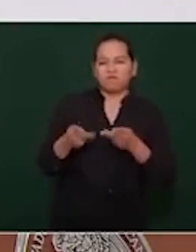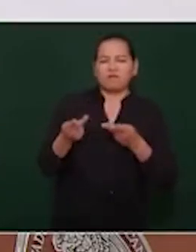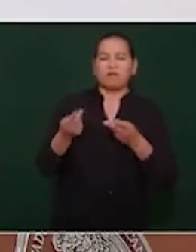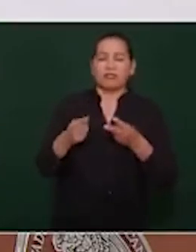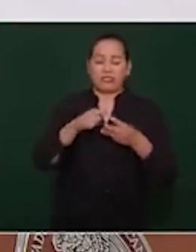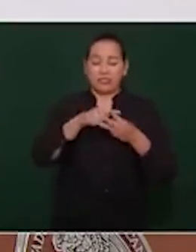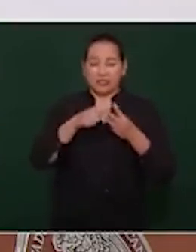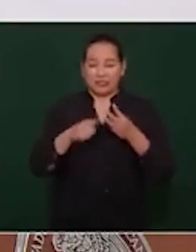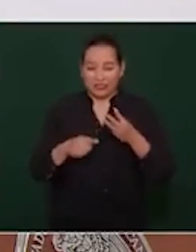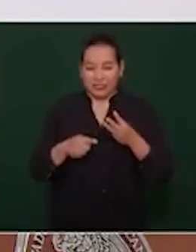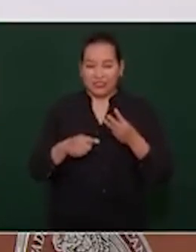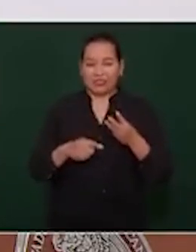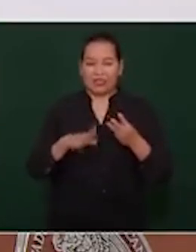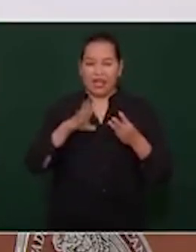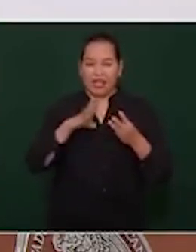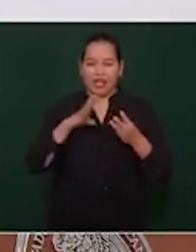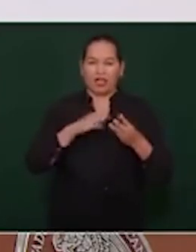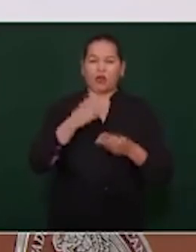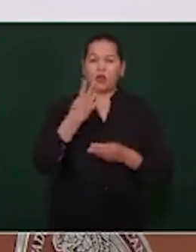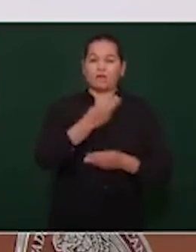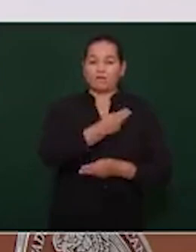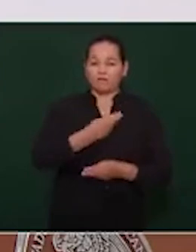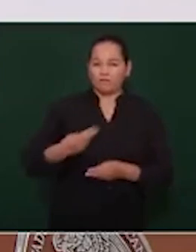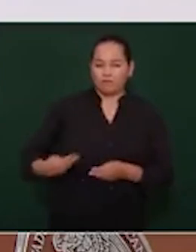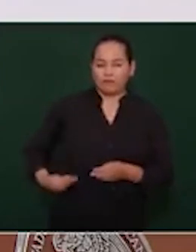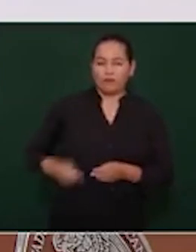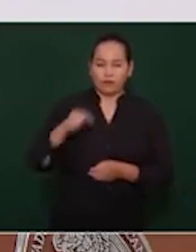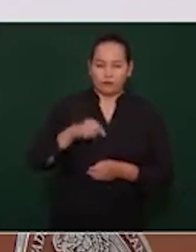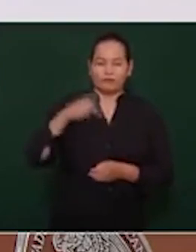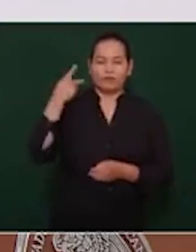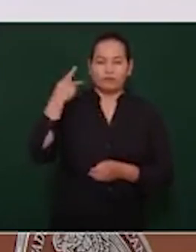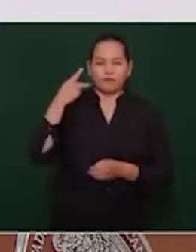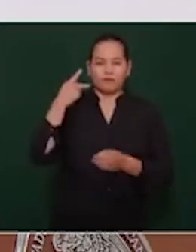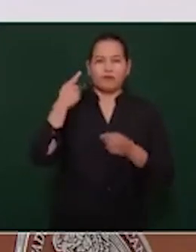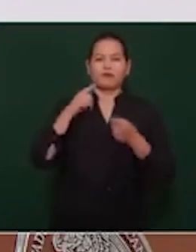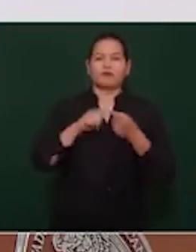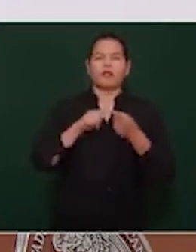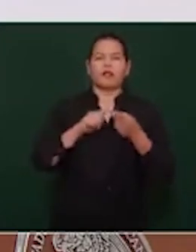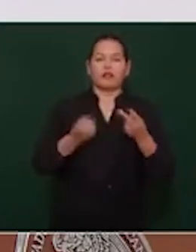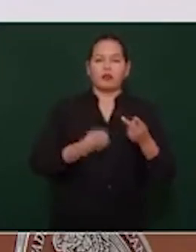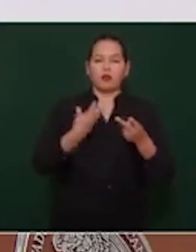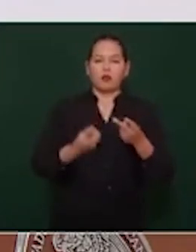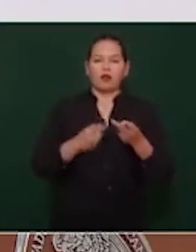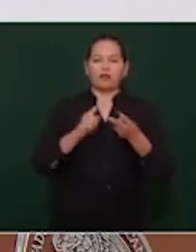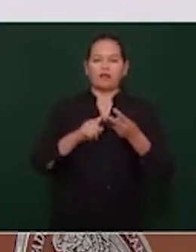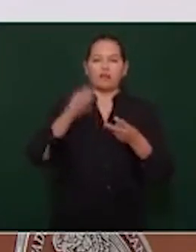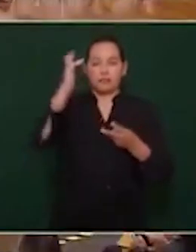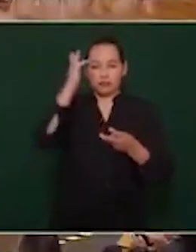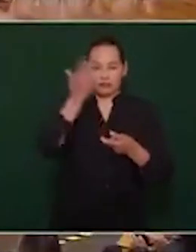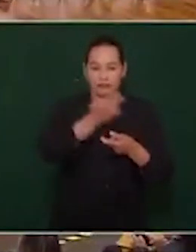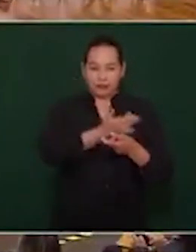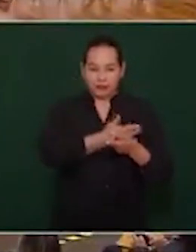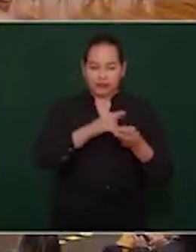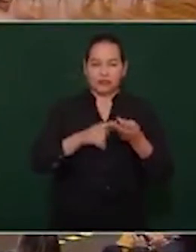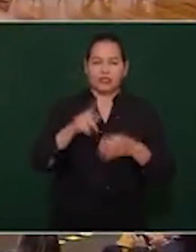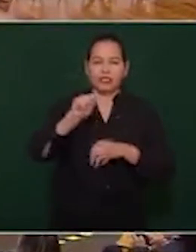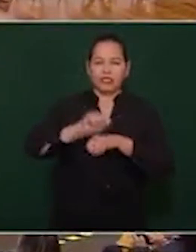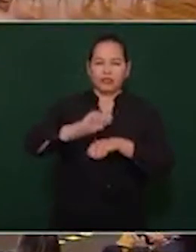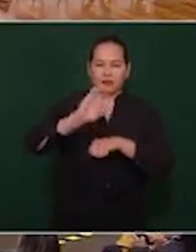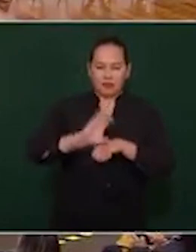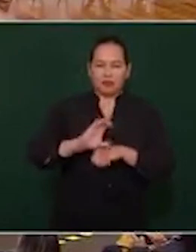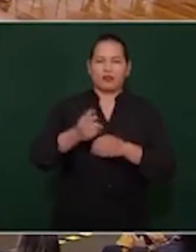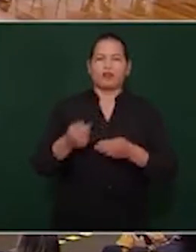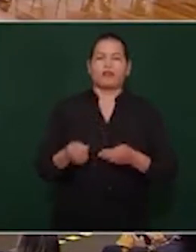tres delitos en cuatro municipios, en Puebla, Tehuacán, San Martín Texmelucan y Tecamachalco.